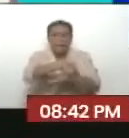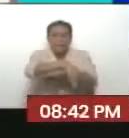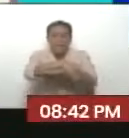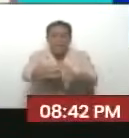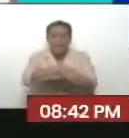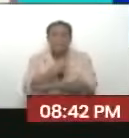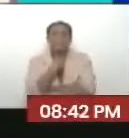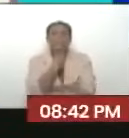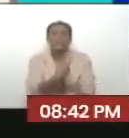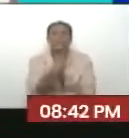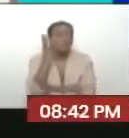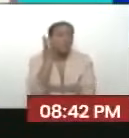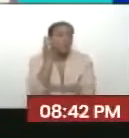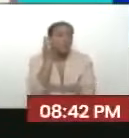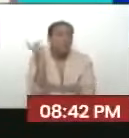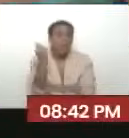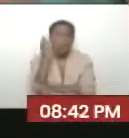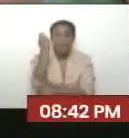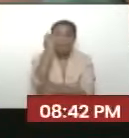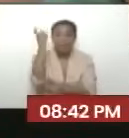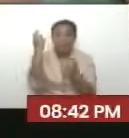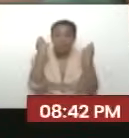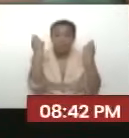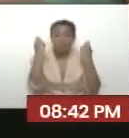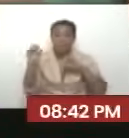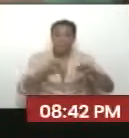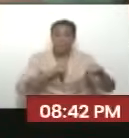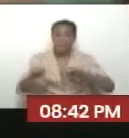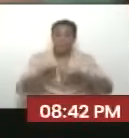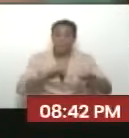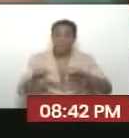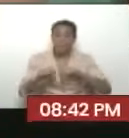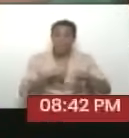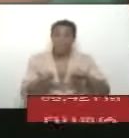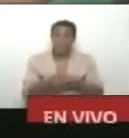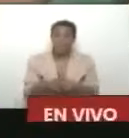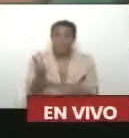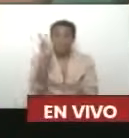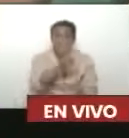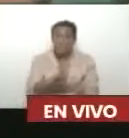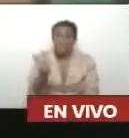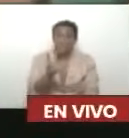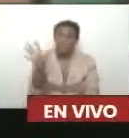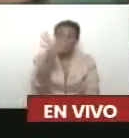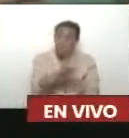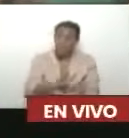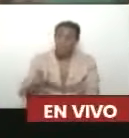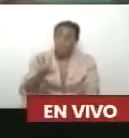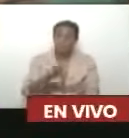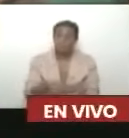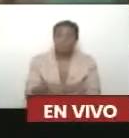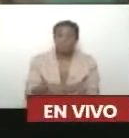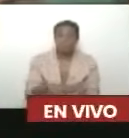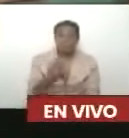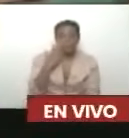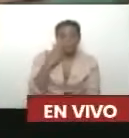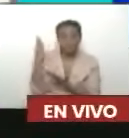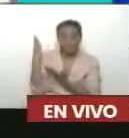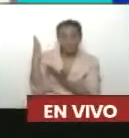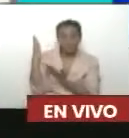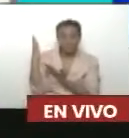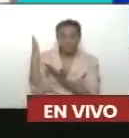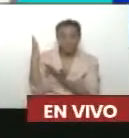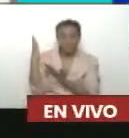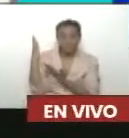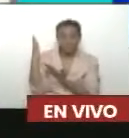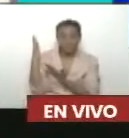vocera principal del comando de campaña del movimiento Venezuela Toda, Génesis Garbet. Está